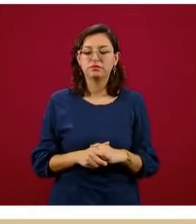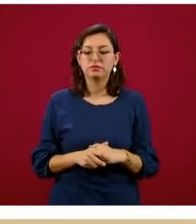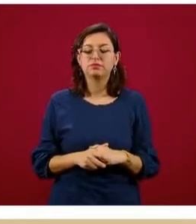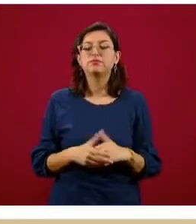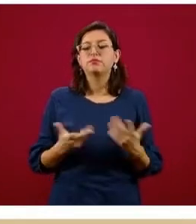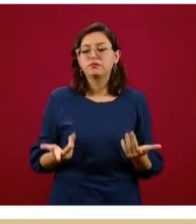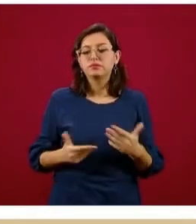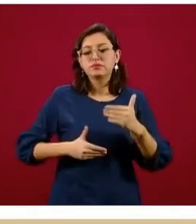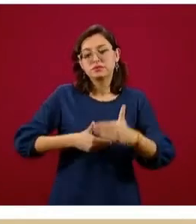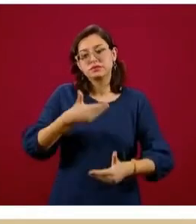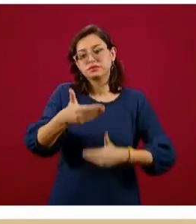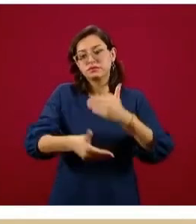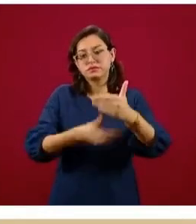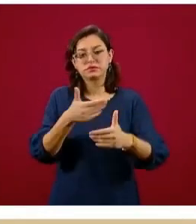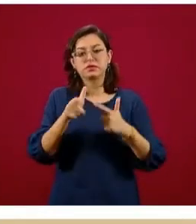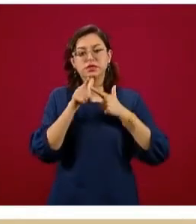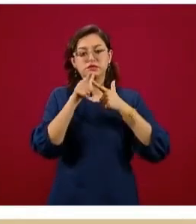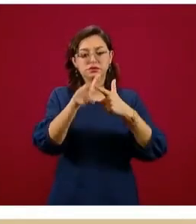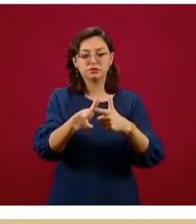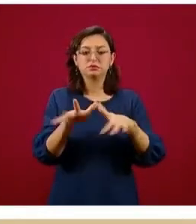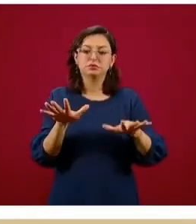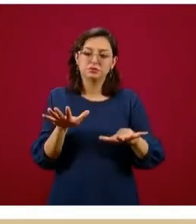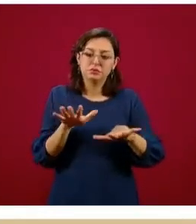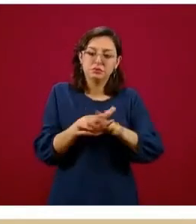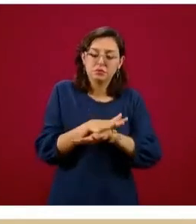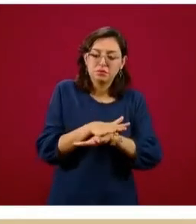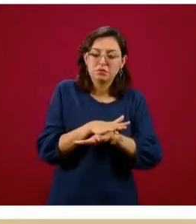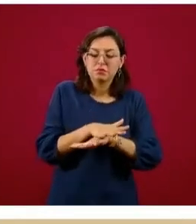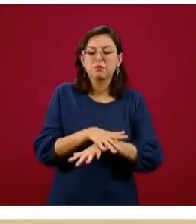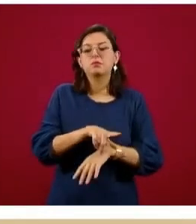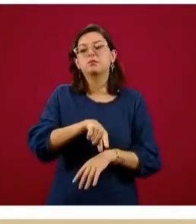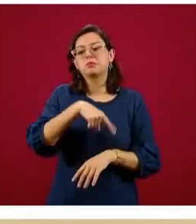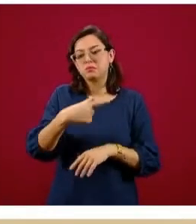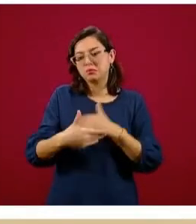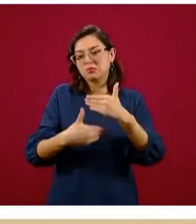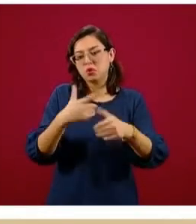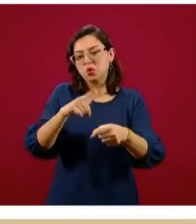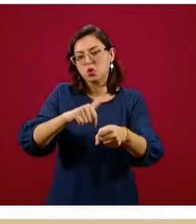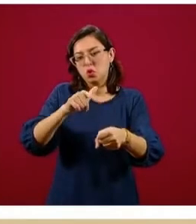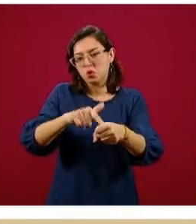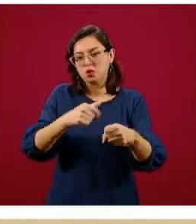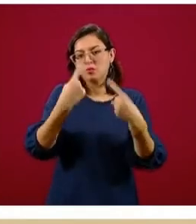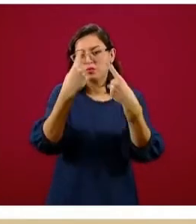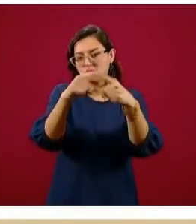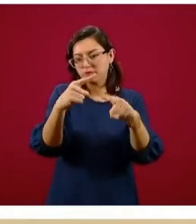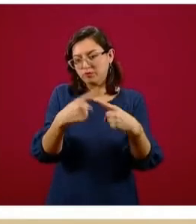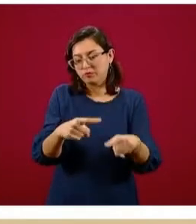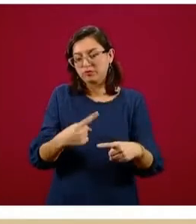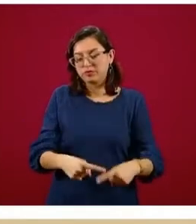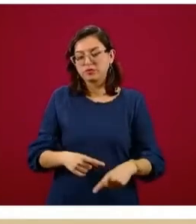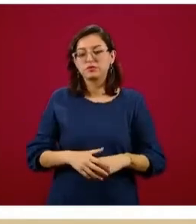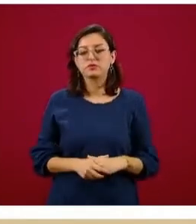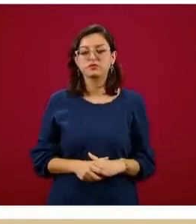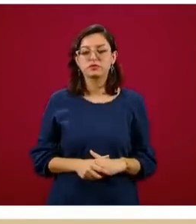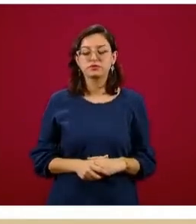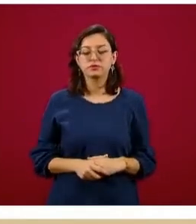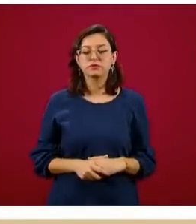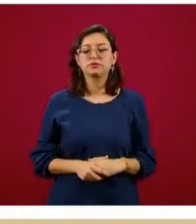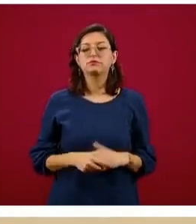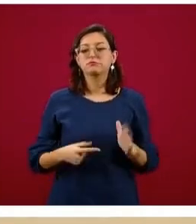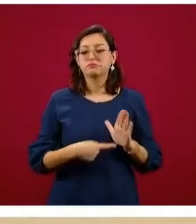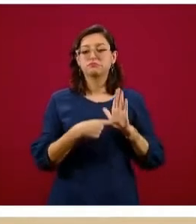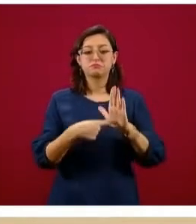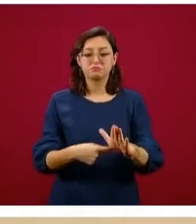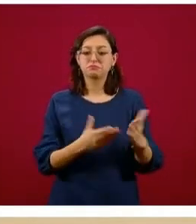continúa evolucionando en México, pues empezaremos también a ver cambios en las coloraciones de este mapa. En la siguiente diapositiva vemos